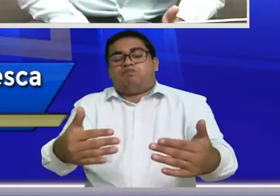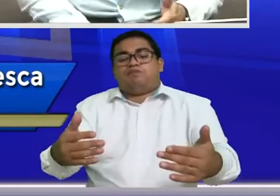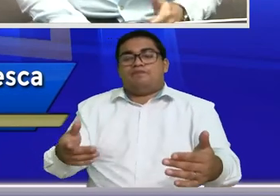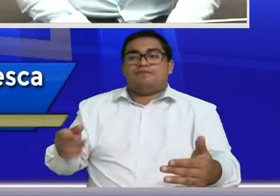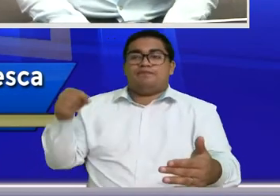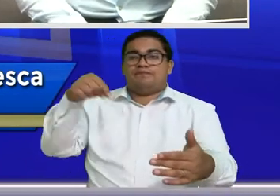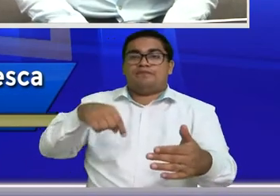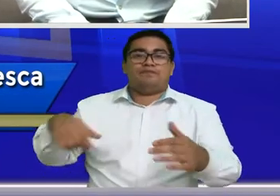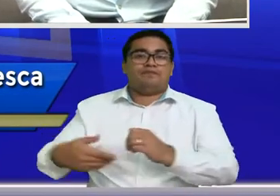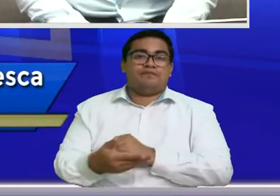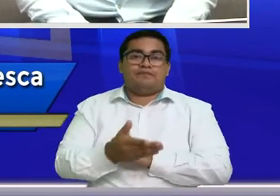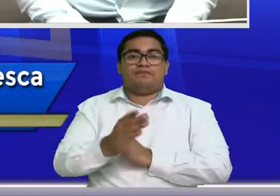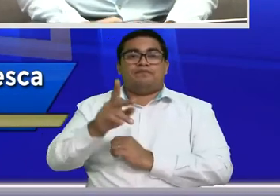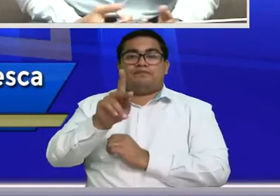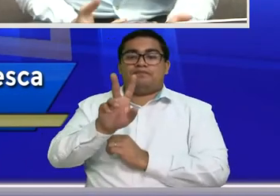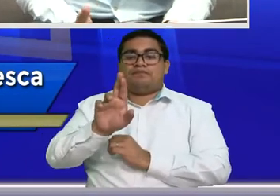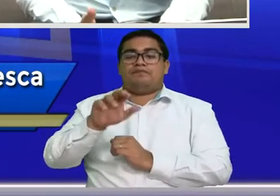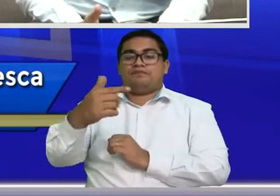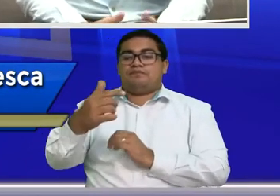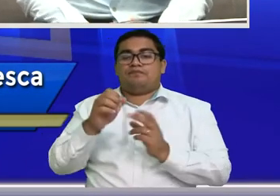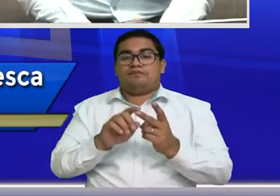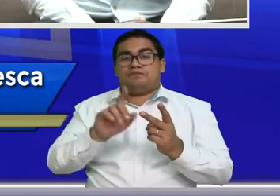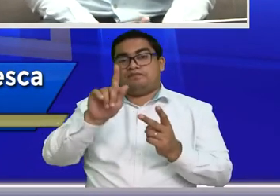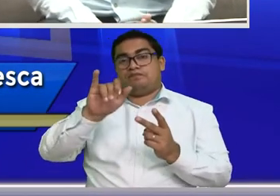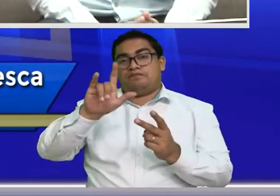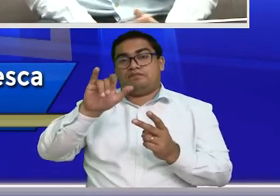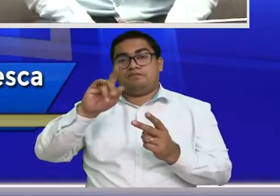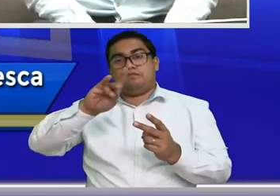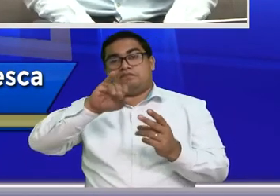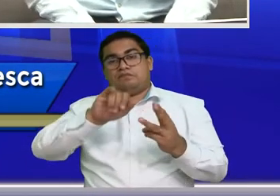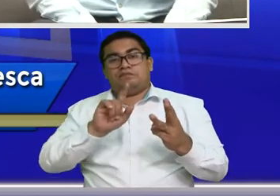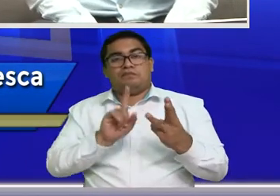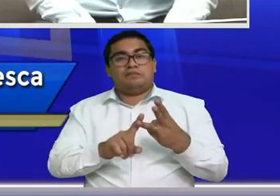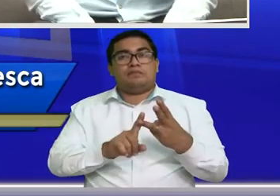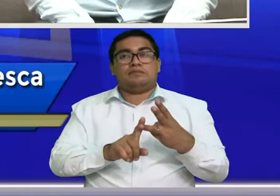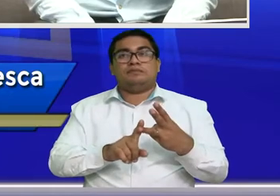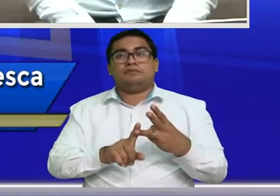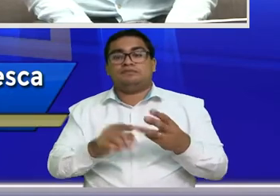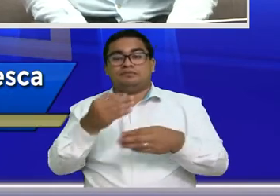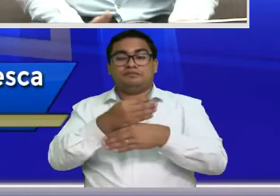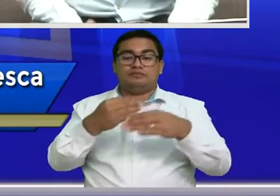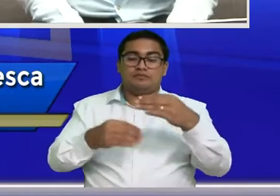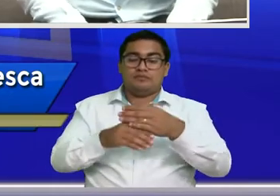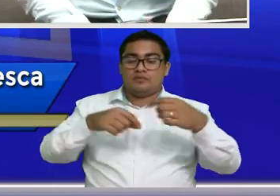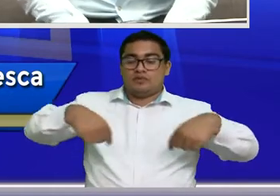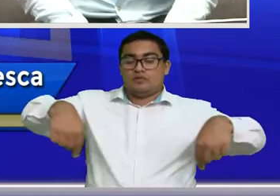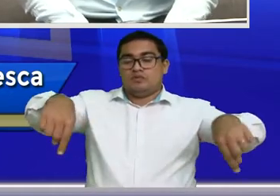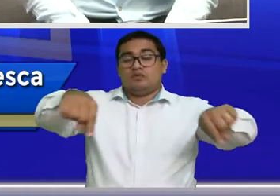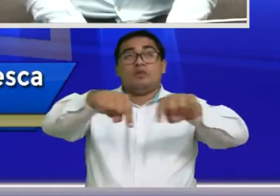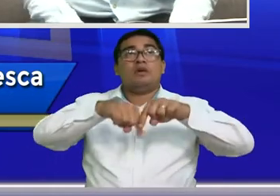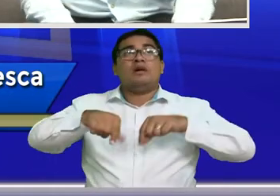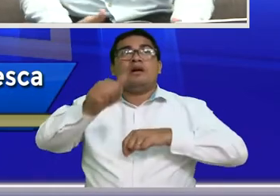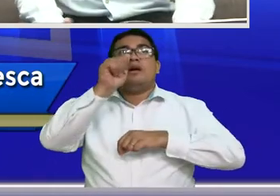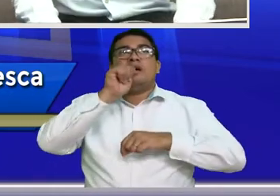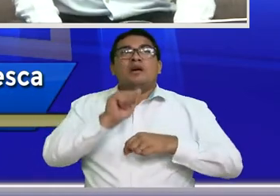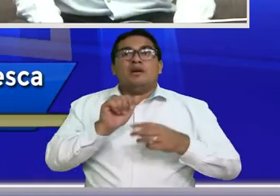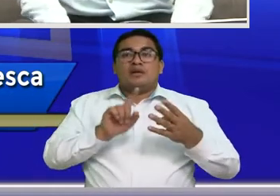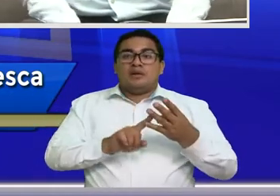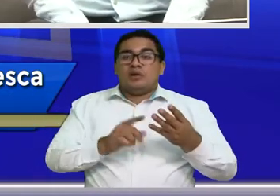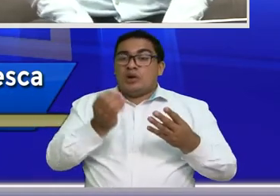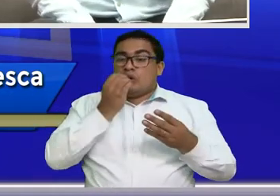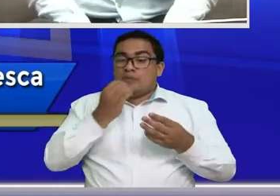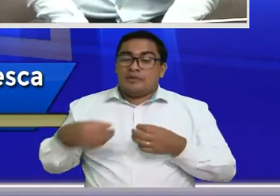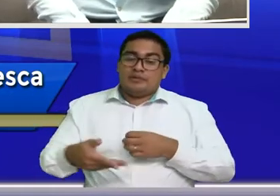de pargo, en el cultivo de la tilapia, en el diseño y construcción de sistemas acuícolas, en nutrición